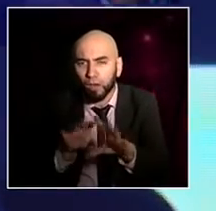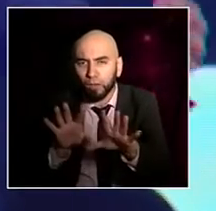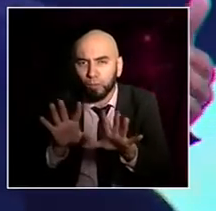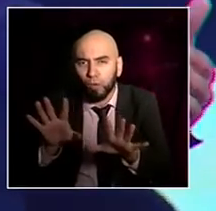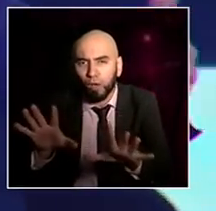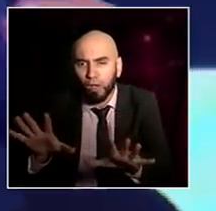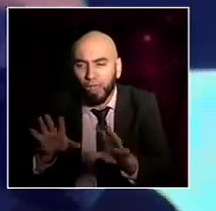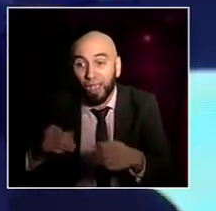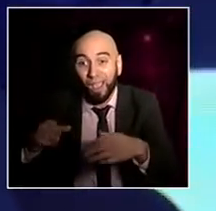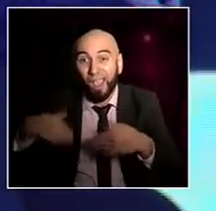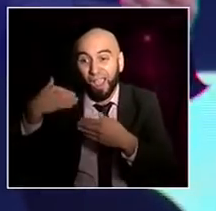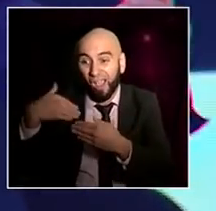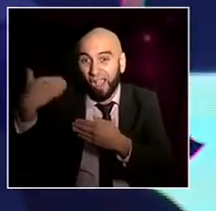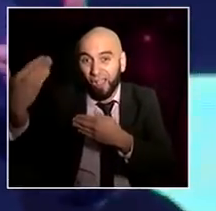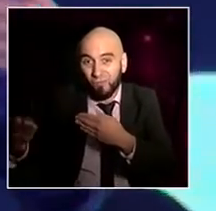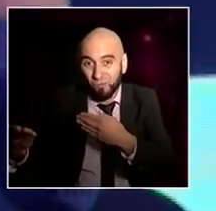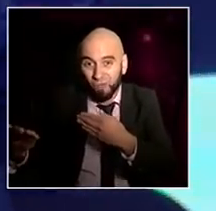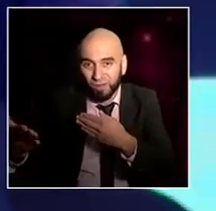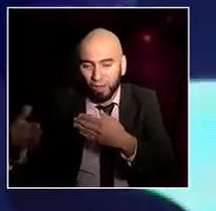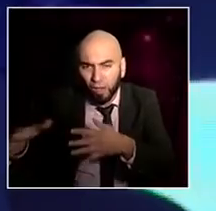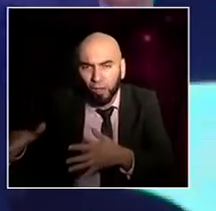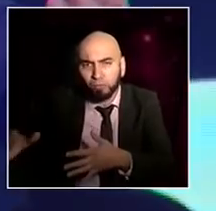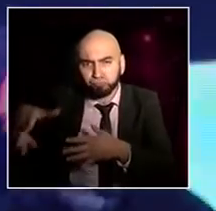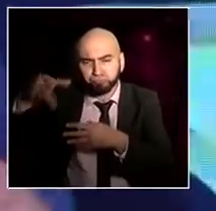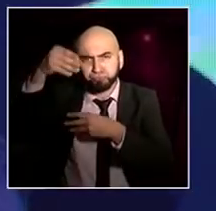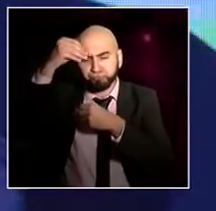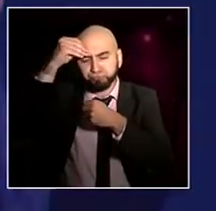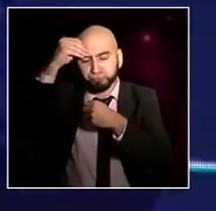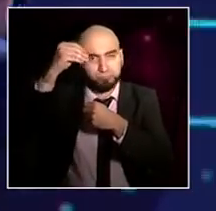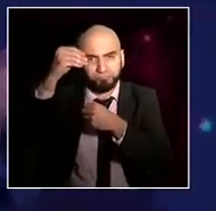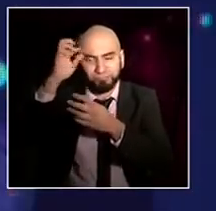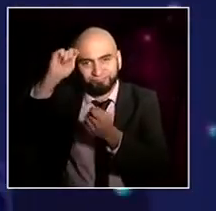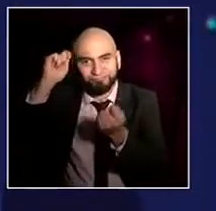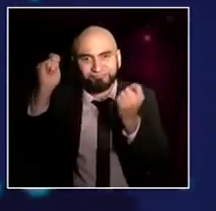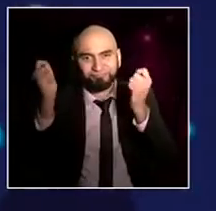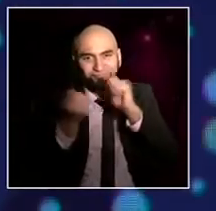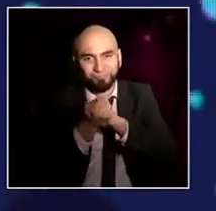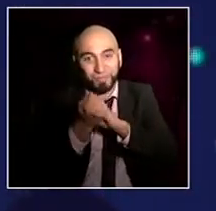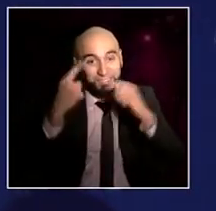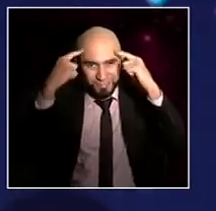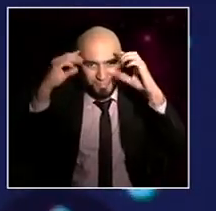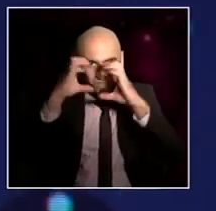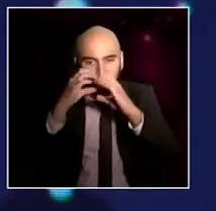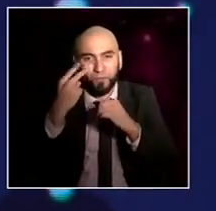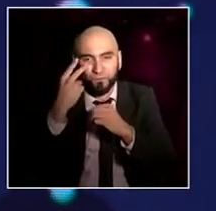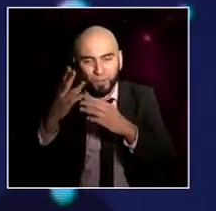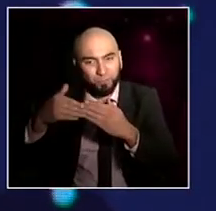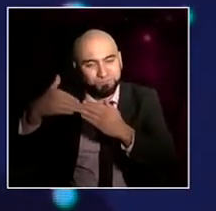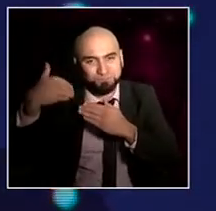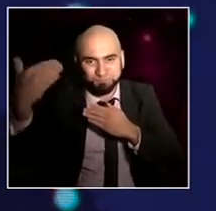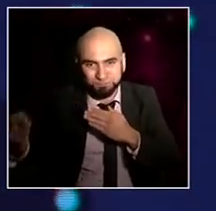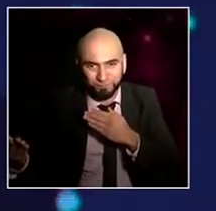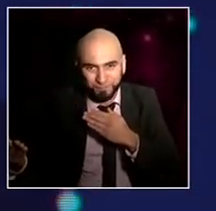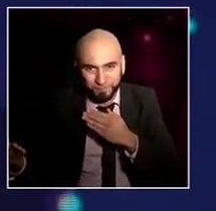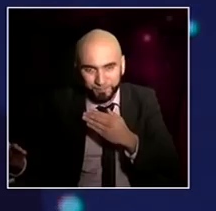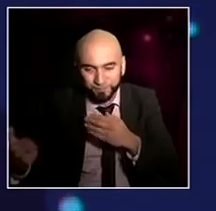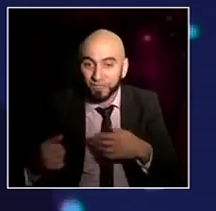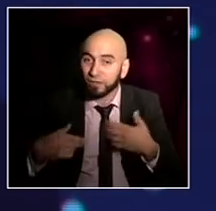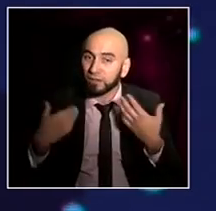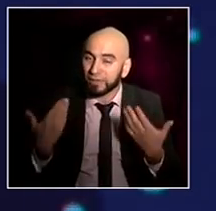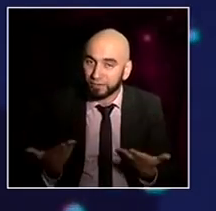de afuera. Proyectamos nosotros en el mundo, nuestro cerebro proyecta nuestra realidad en el mundo y eso es lo que percibimos. Y